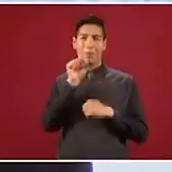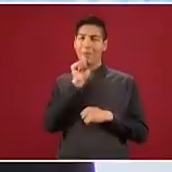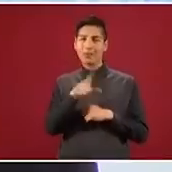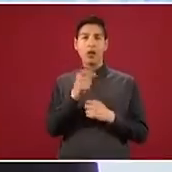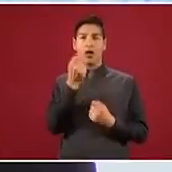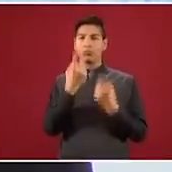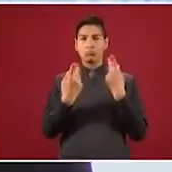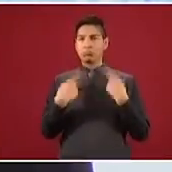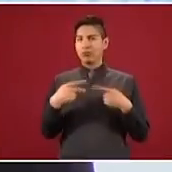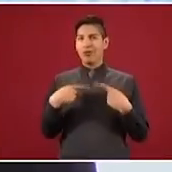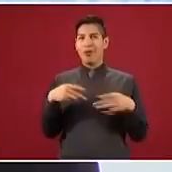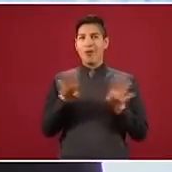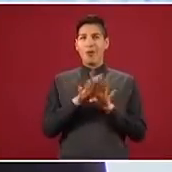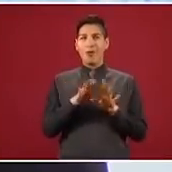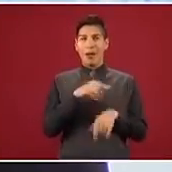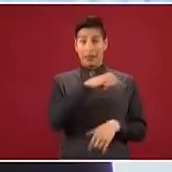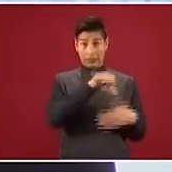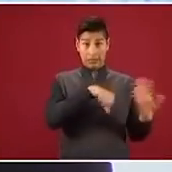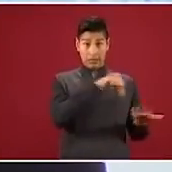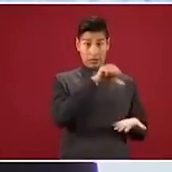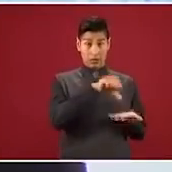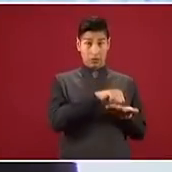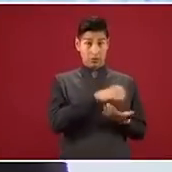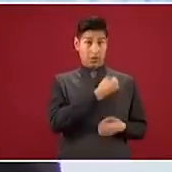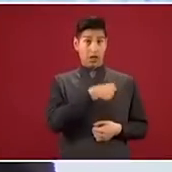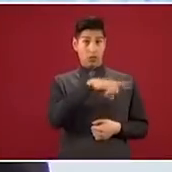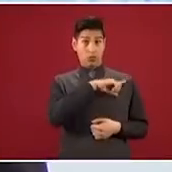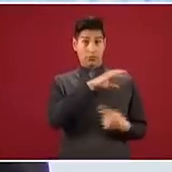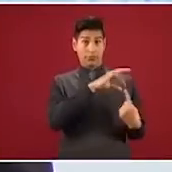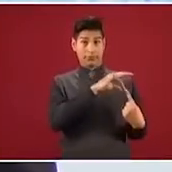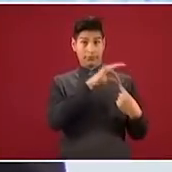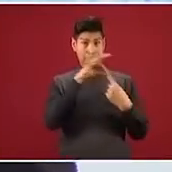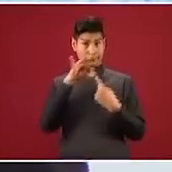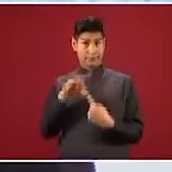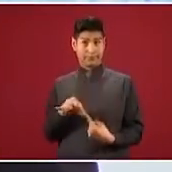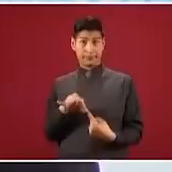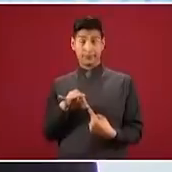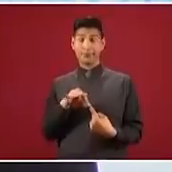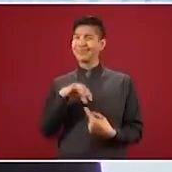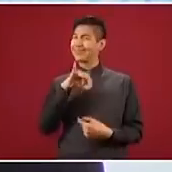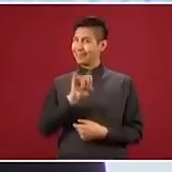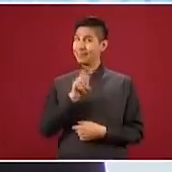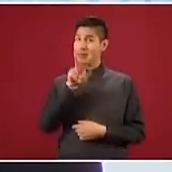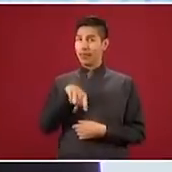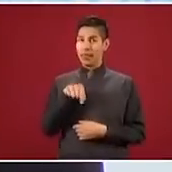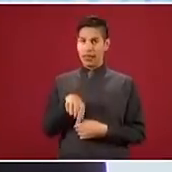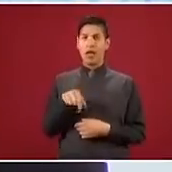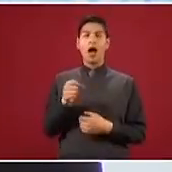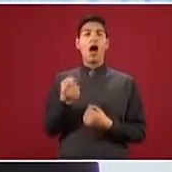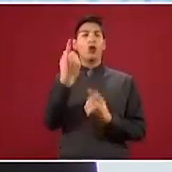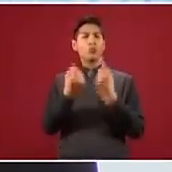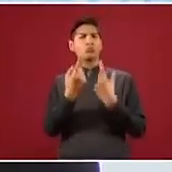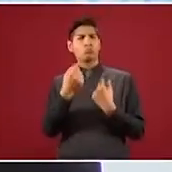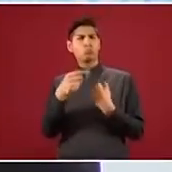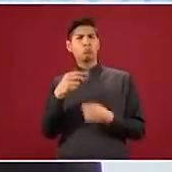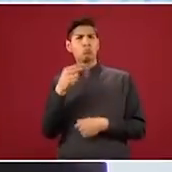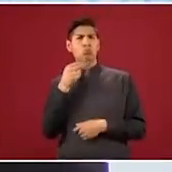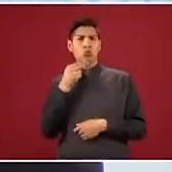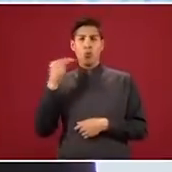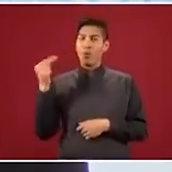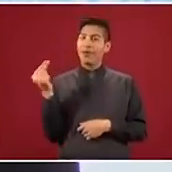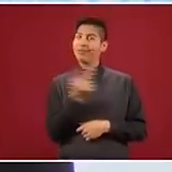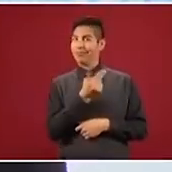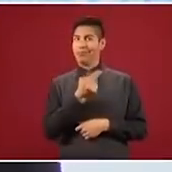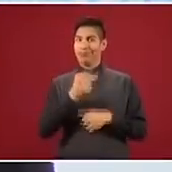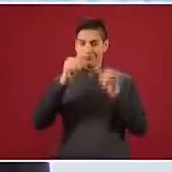enviados por los centros de salud. Por supuesto, además, la mayoría de ellos tienen servicio de urgencias. Las urgencias se